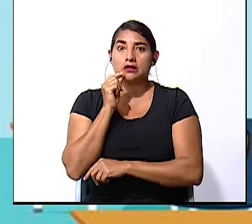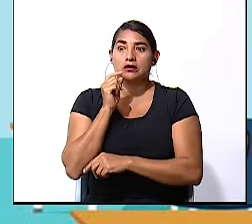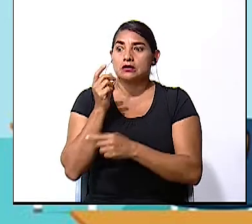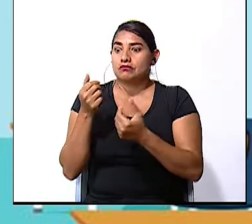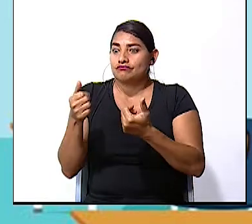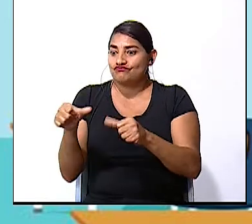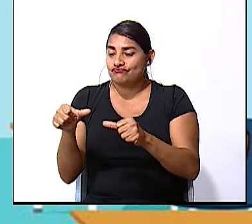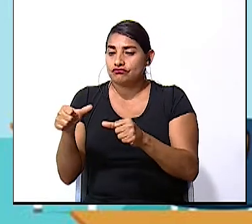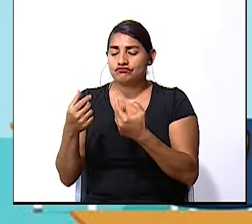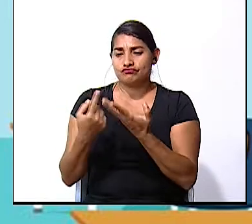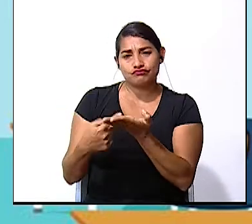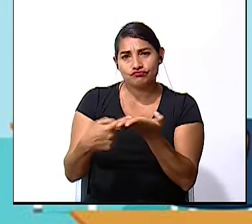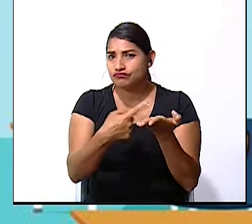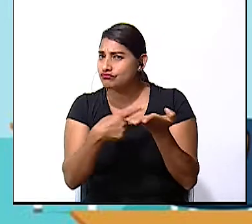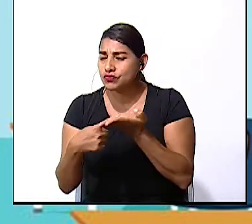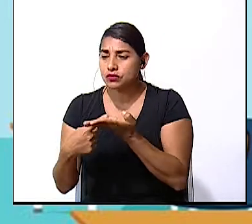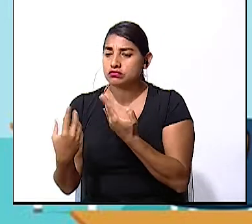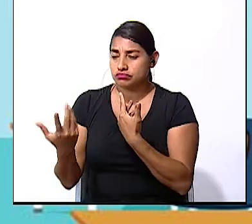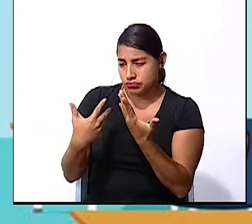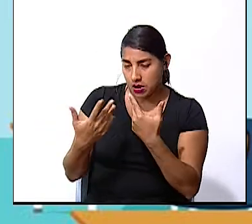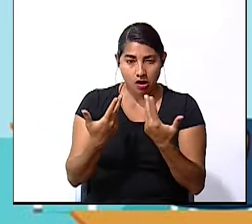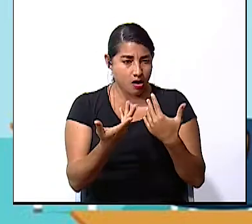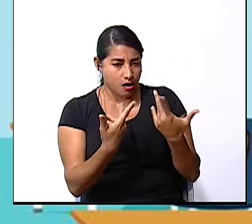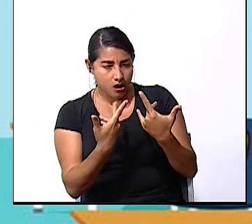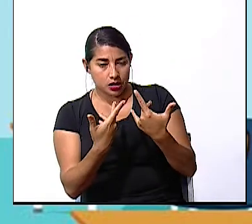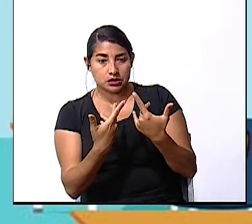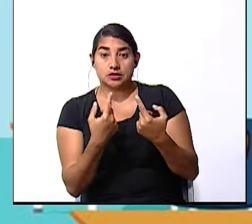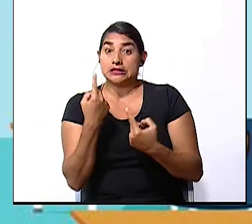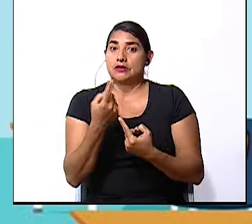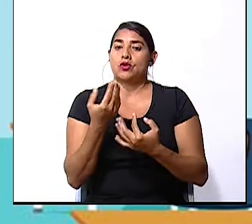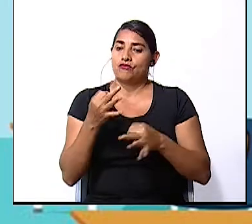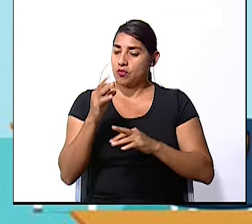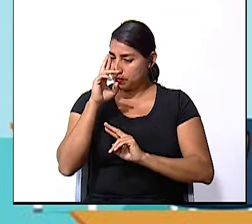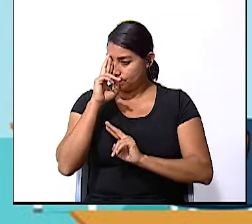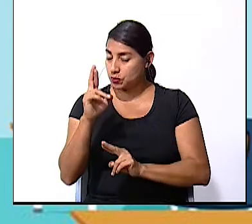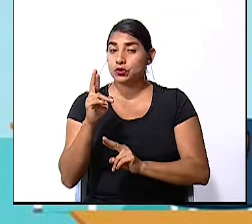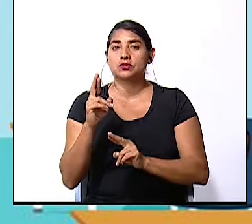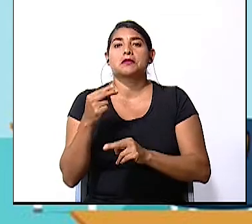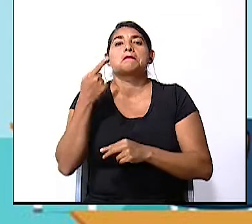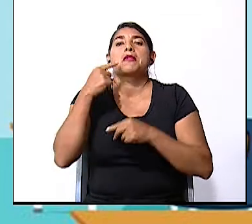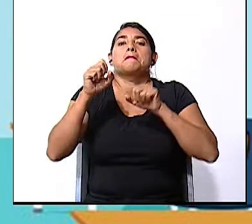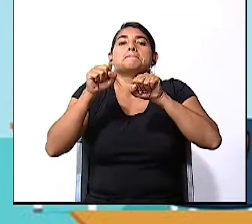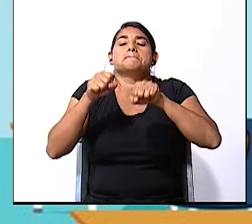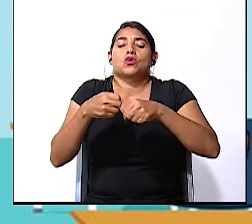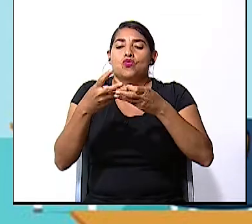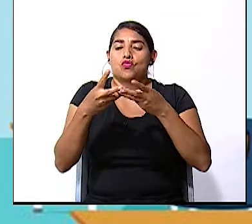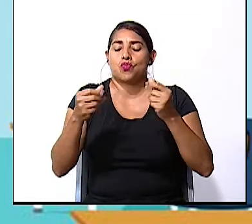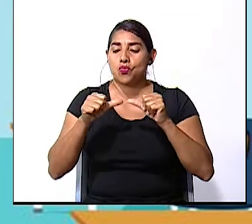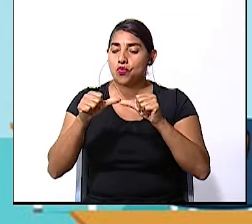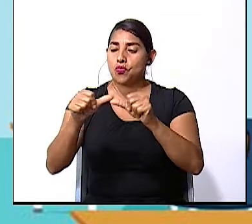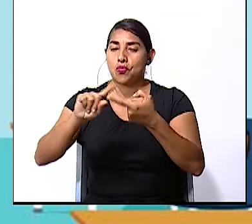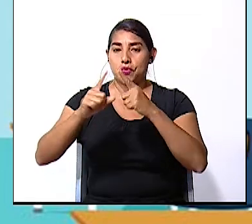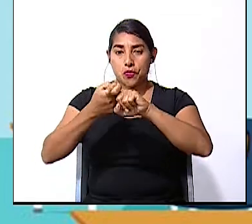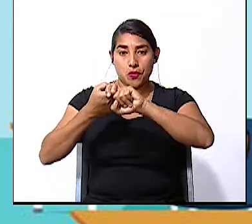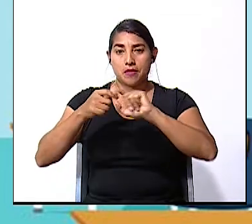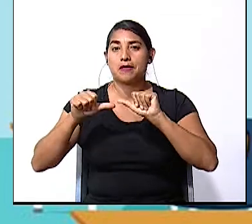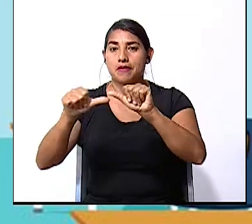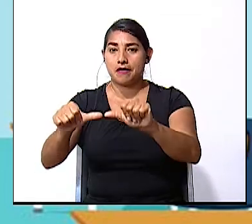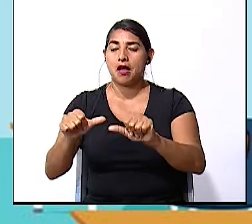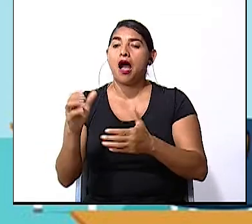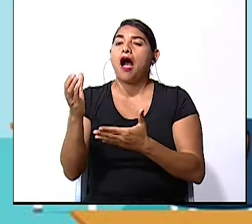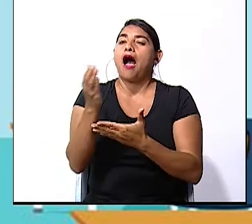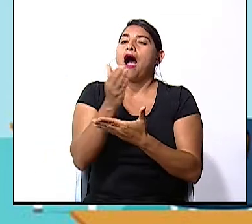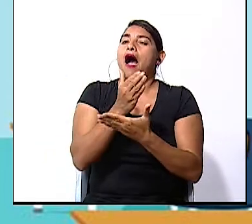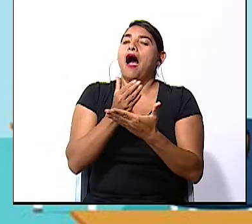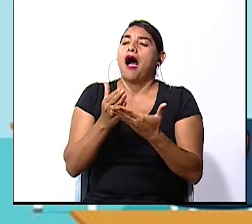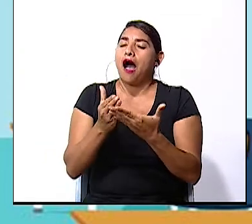de acuerdo, discutir entre ellos, siempre de forma sana, para poder seguir adelante. Algo